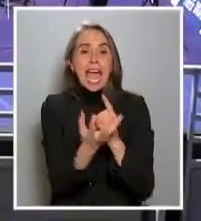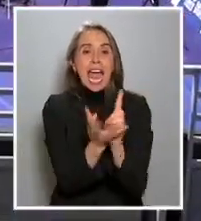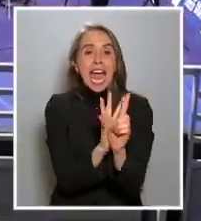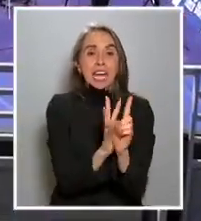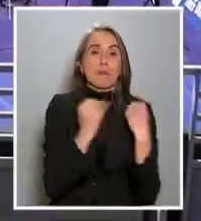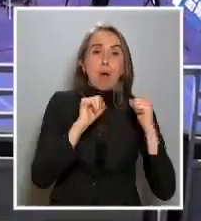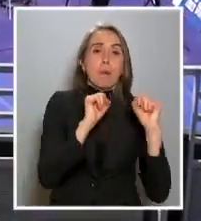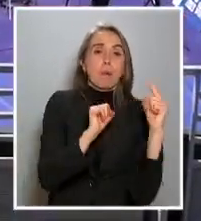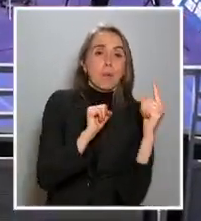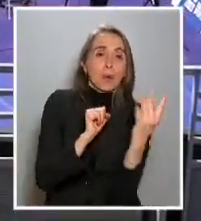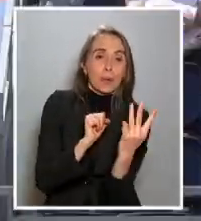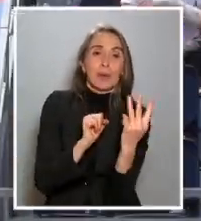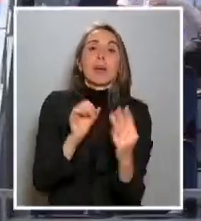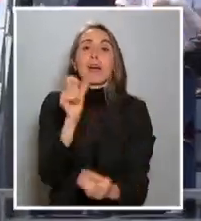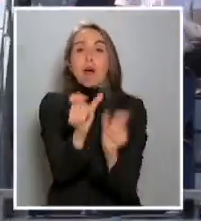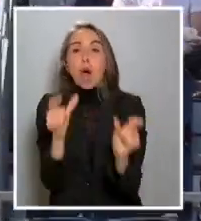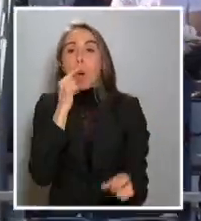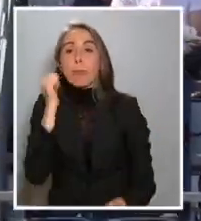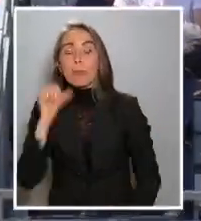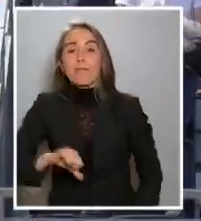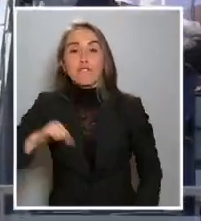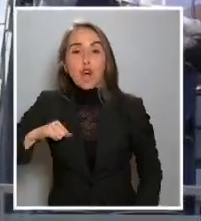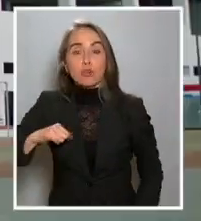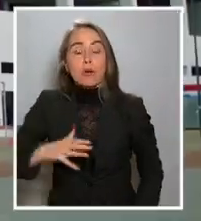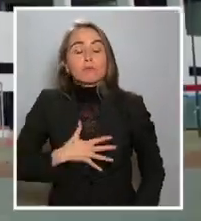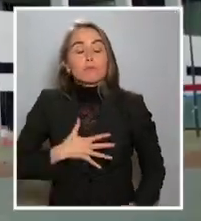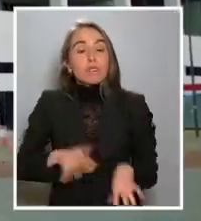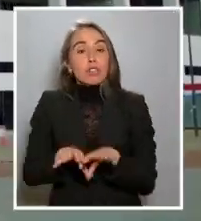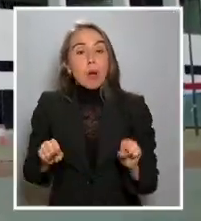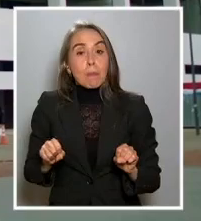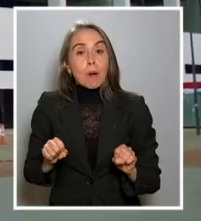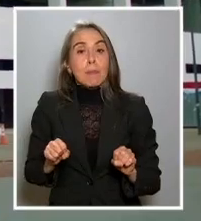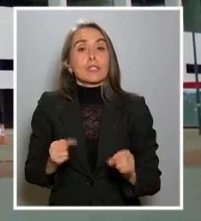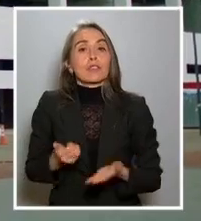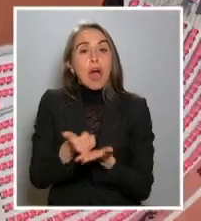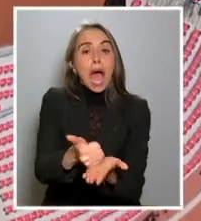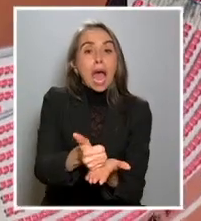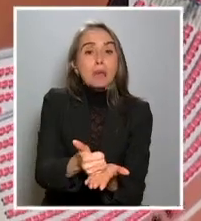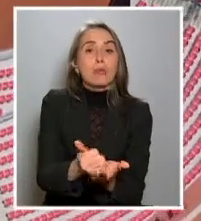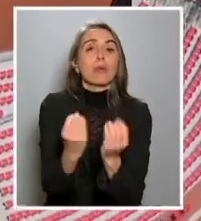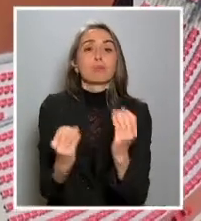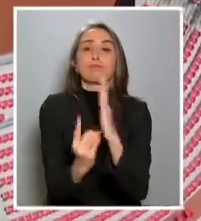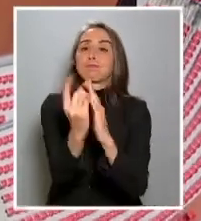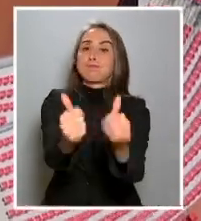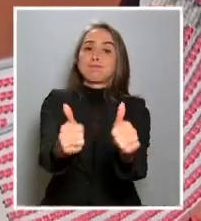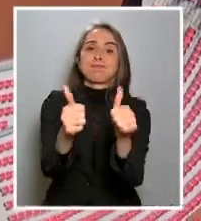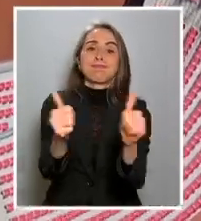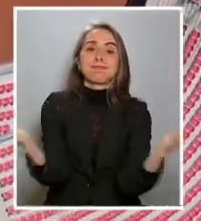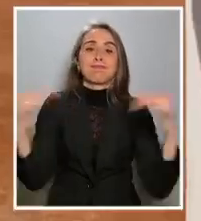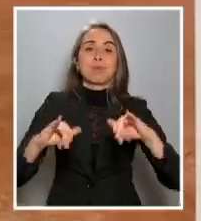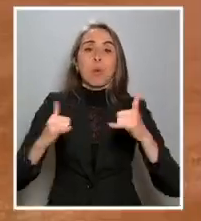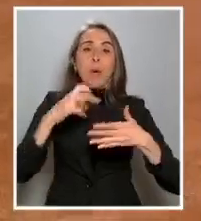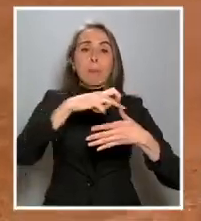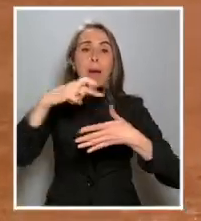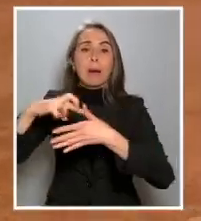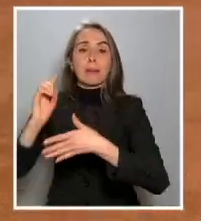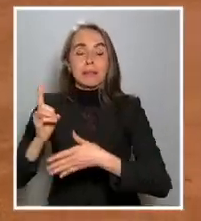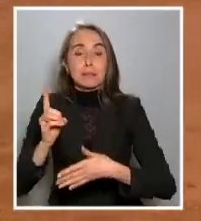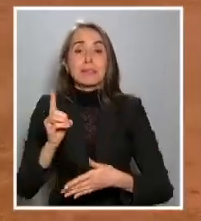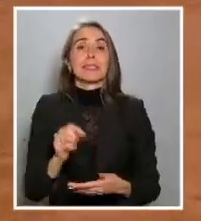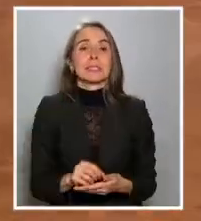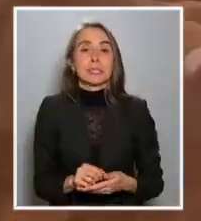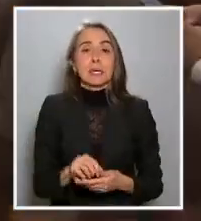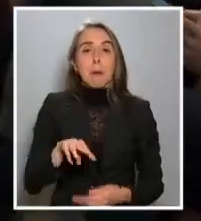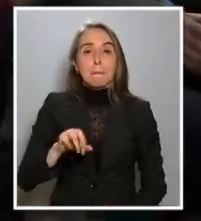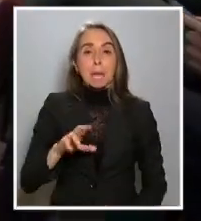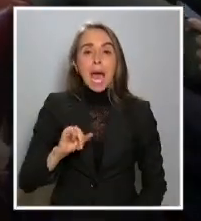y también los voluntarios y voluntarias que con gran compromiso permitieron el exitoso desarrollo de los Juegos. Es el caso